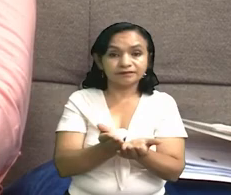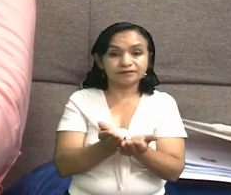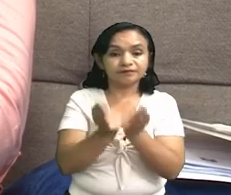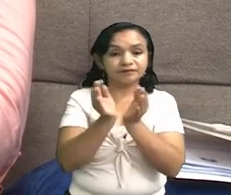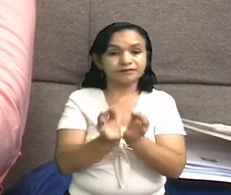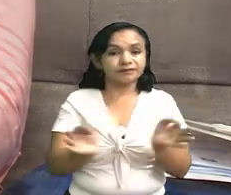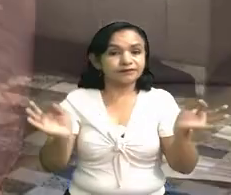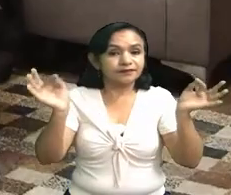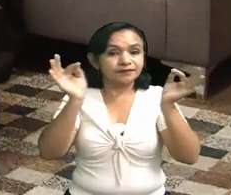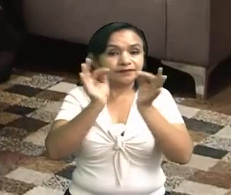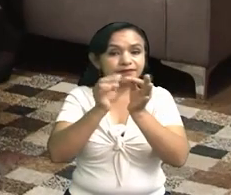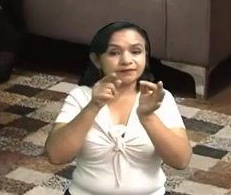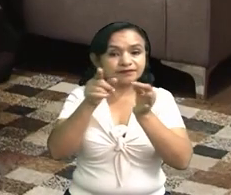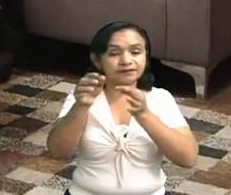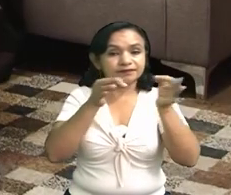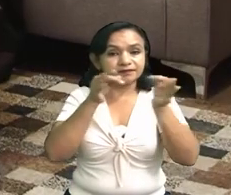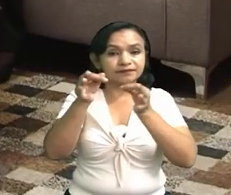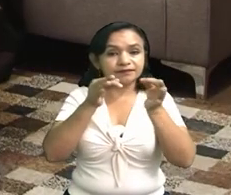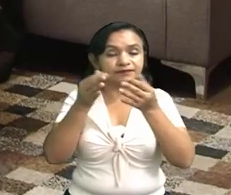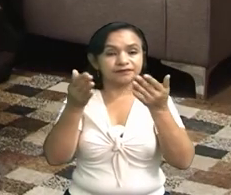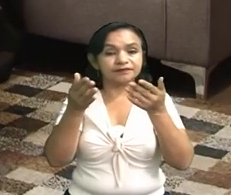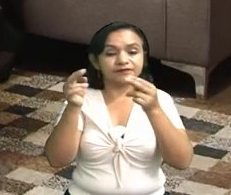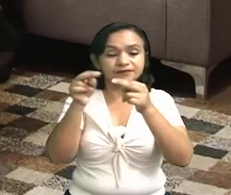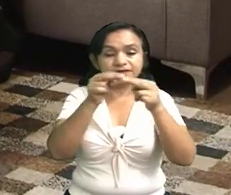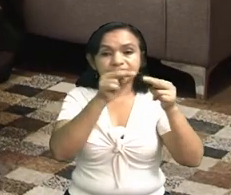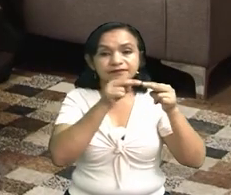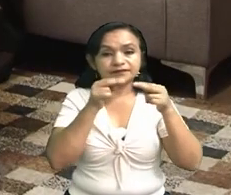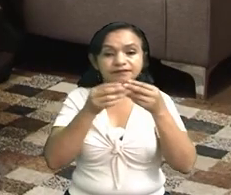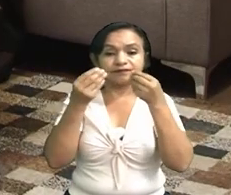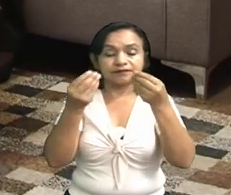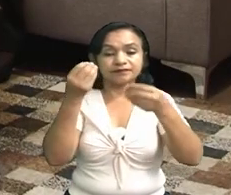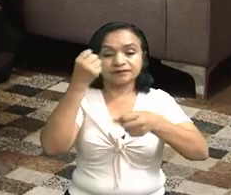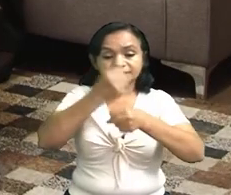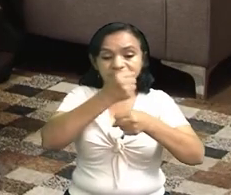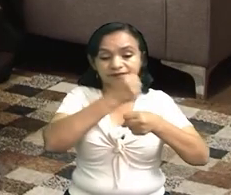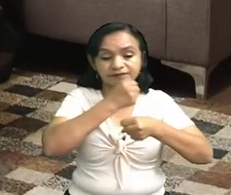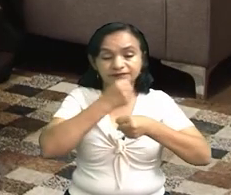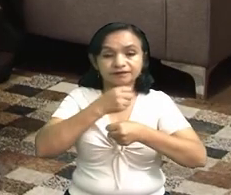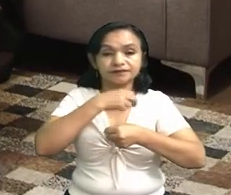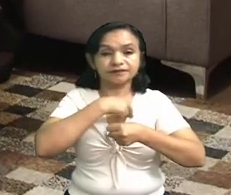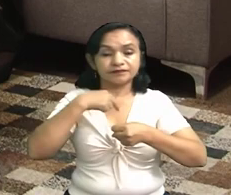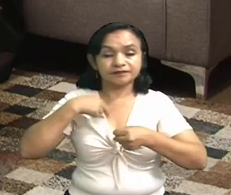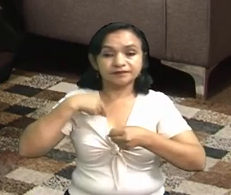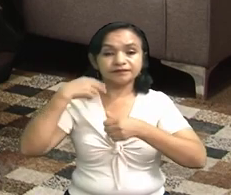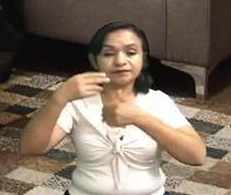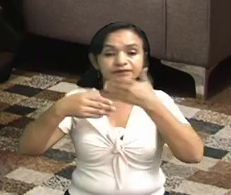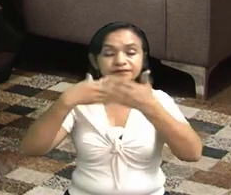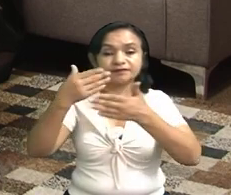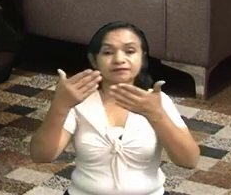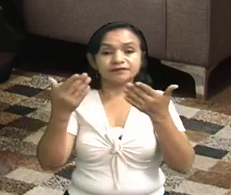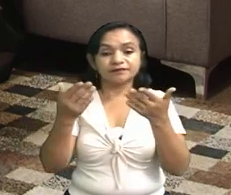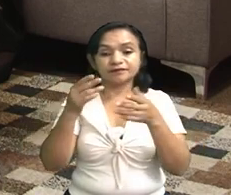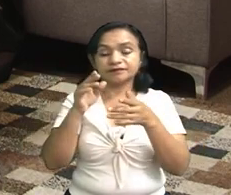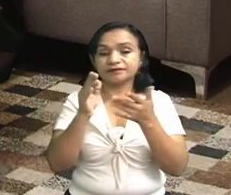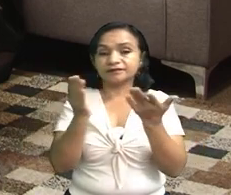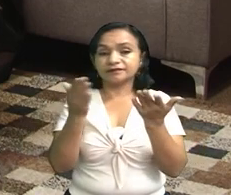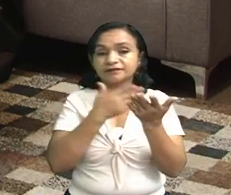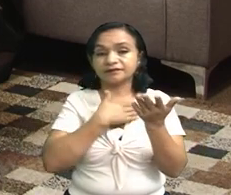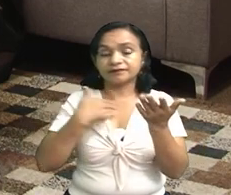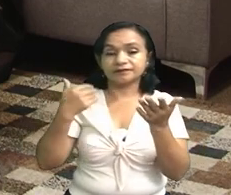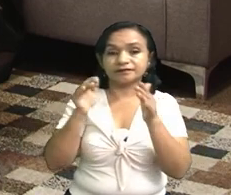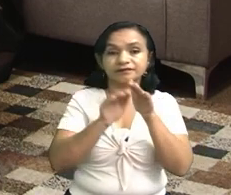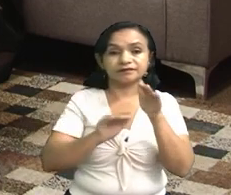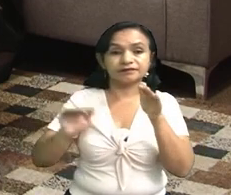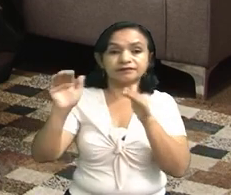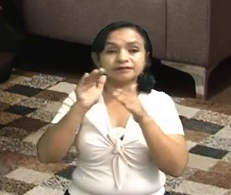ese proceso que usted ha mencionado, porque es articular mucho del trabajo que ya se viene realizando, sí, en una plataforma de mayor potencia, en